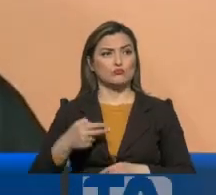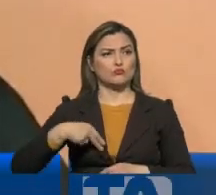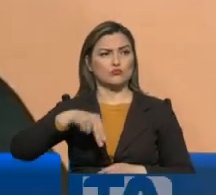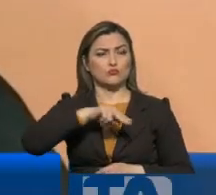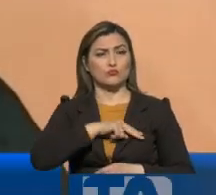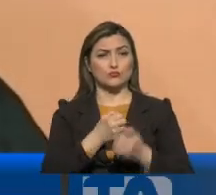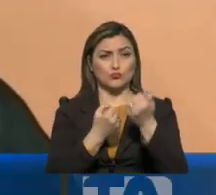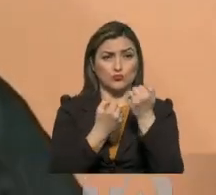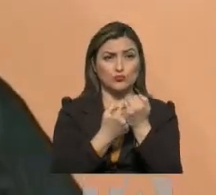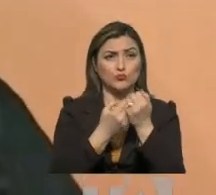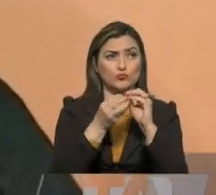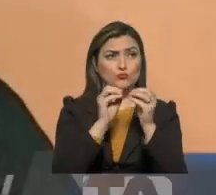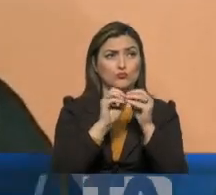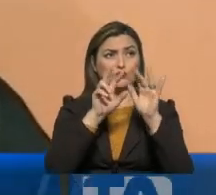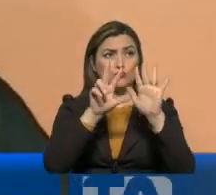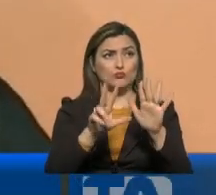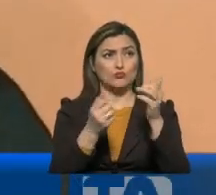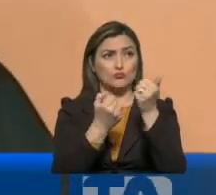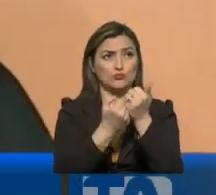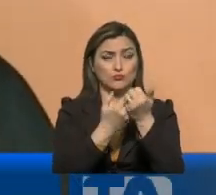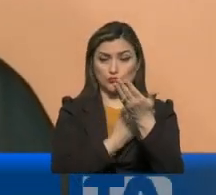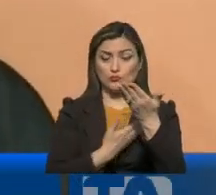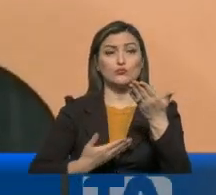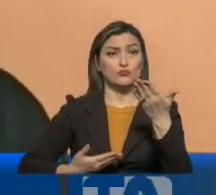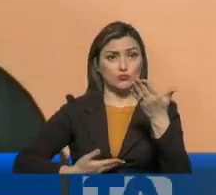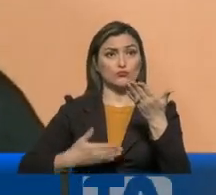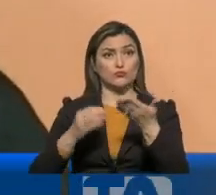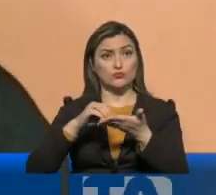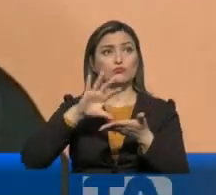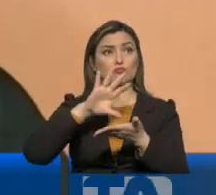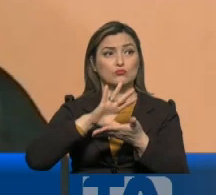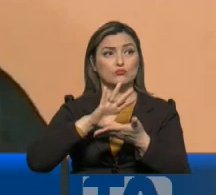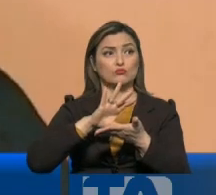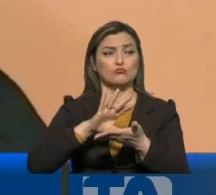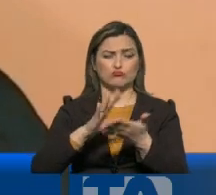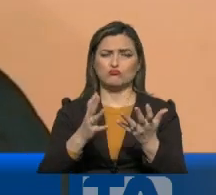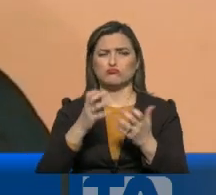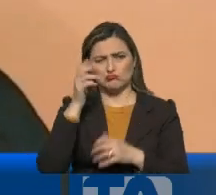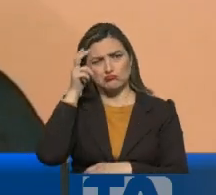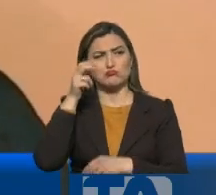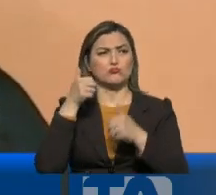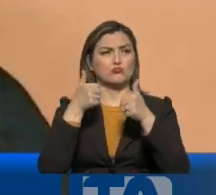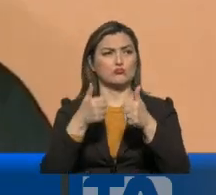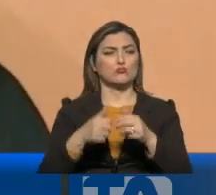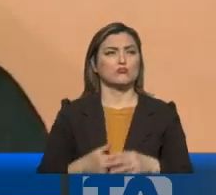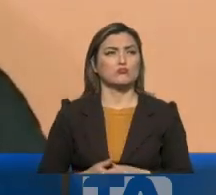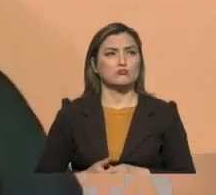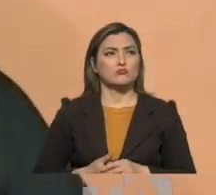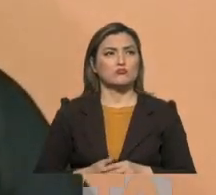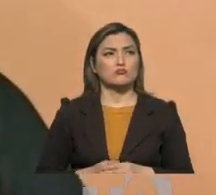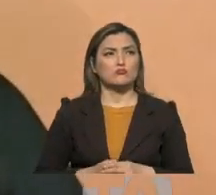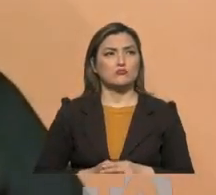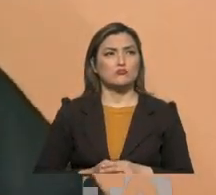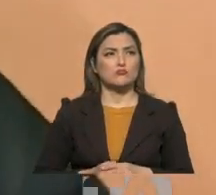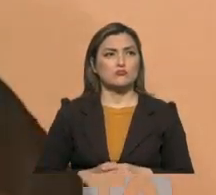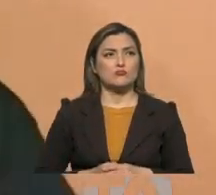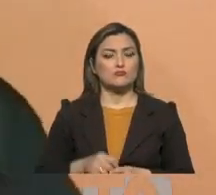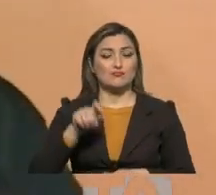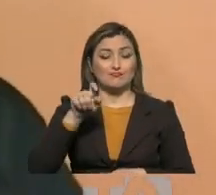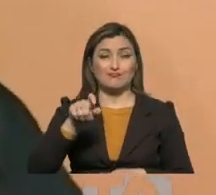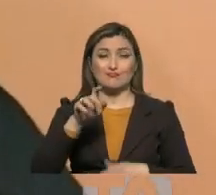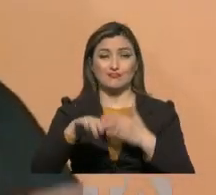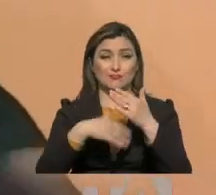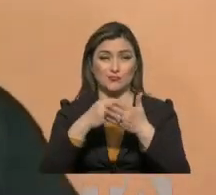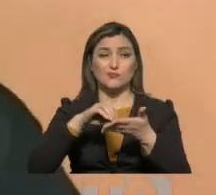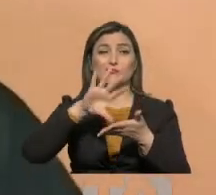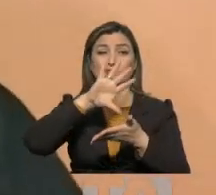a que pacheco un tipo atr en la presidencia de la simple creemos que es ideal pero como le habían comentado va a necesitar que toda la